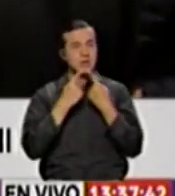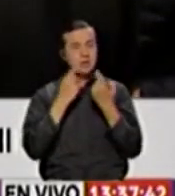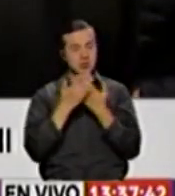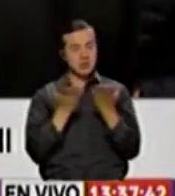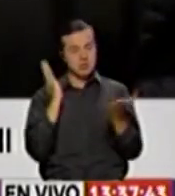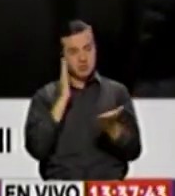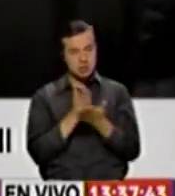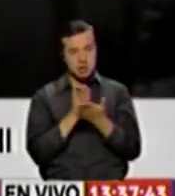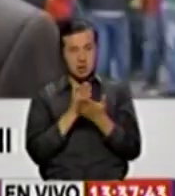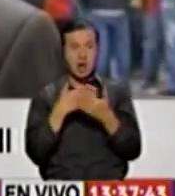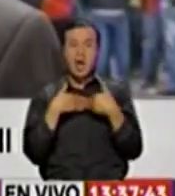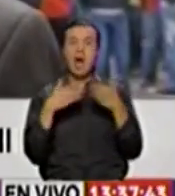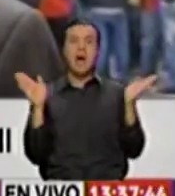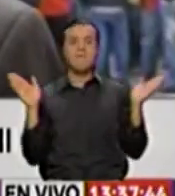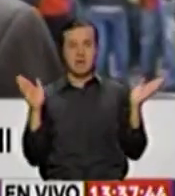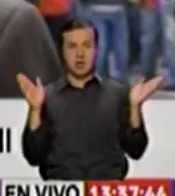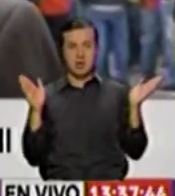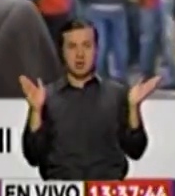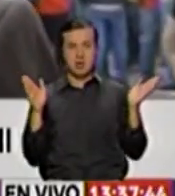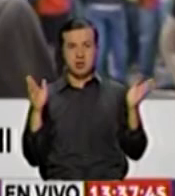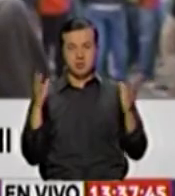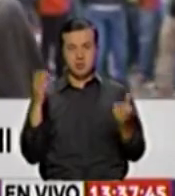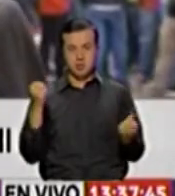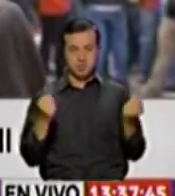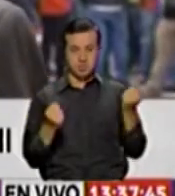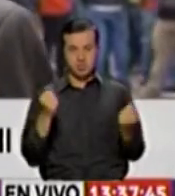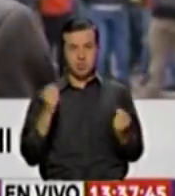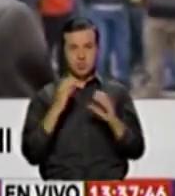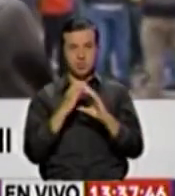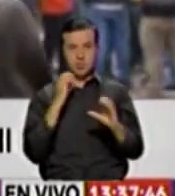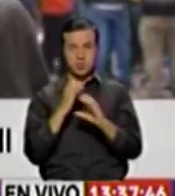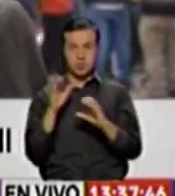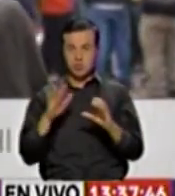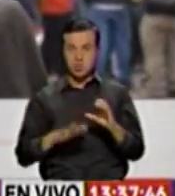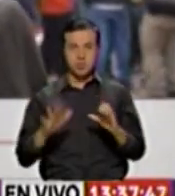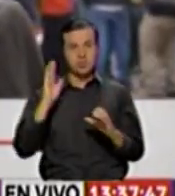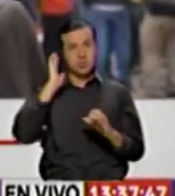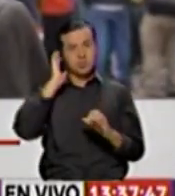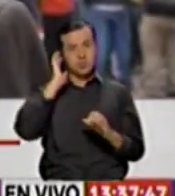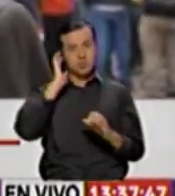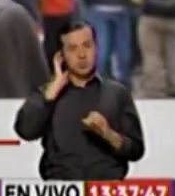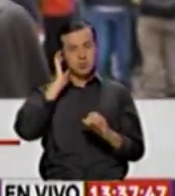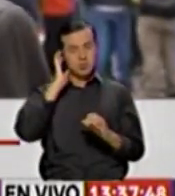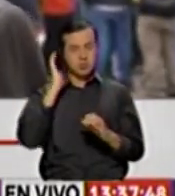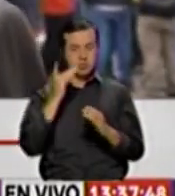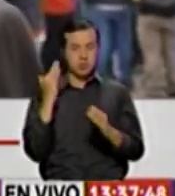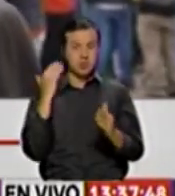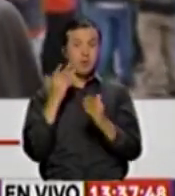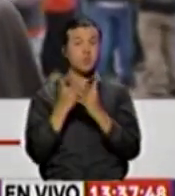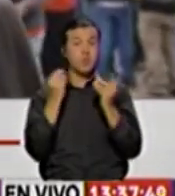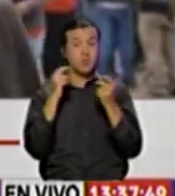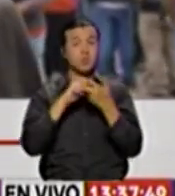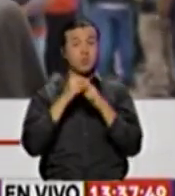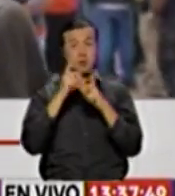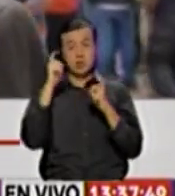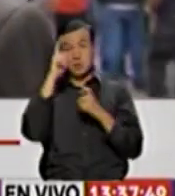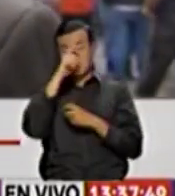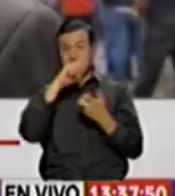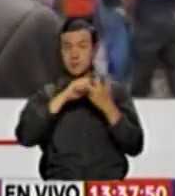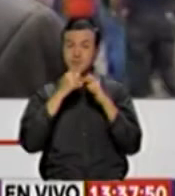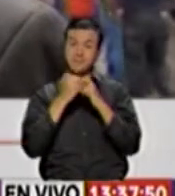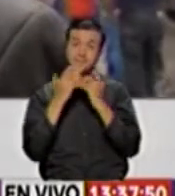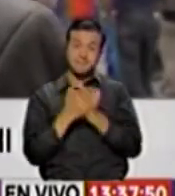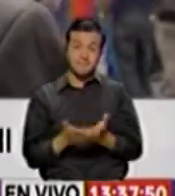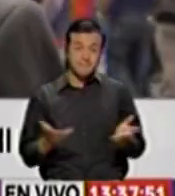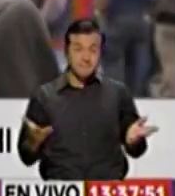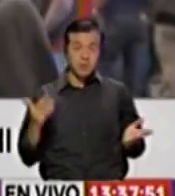la medida de hecho. El transporte pesado, en estos últimos años ha tenido varias complicaciones, ha sido duramente afectado.